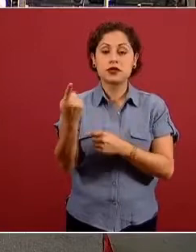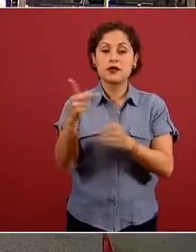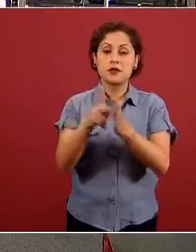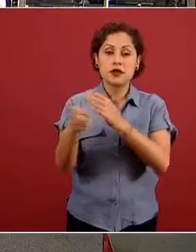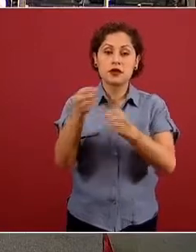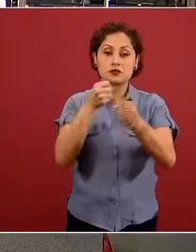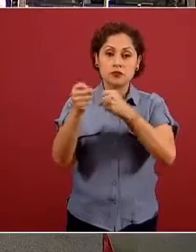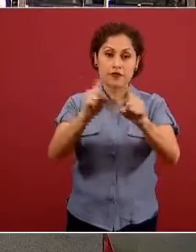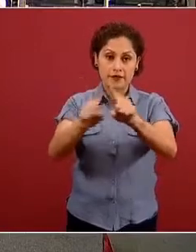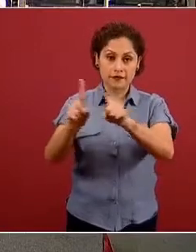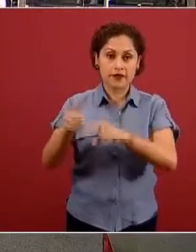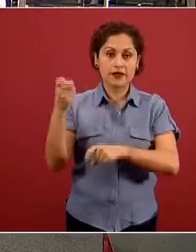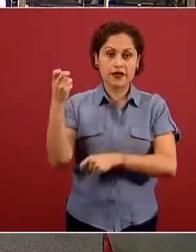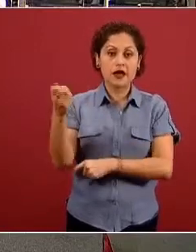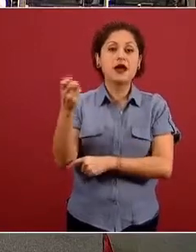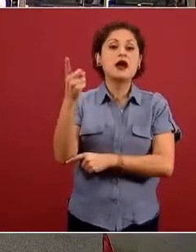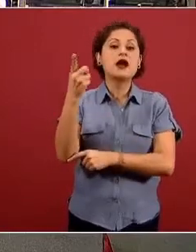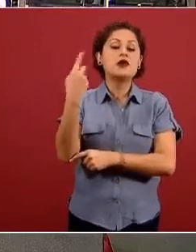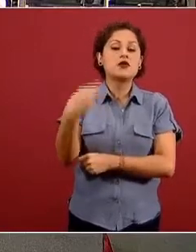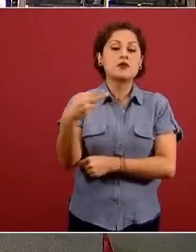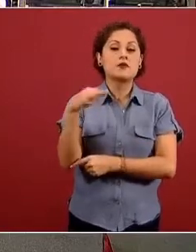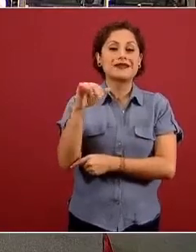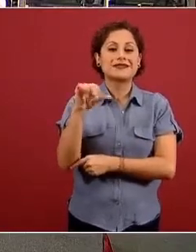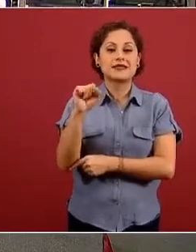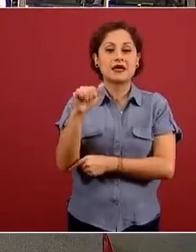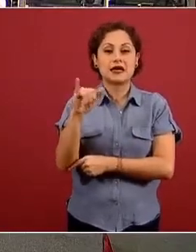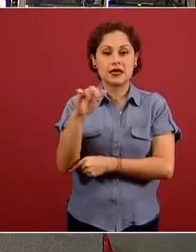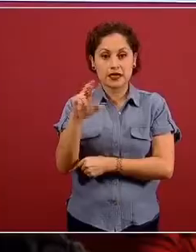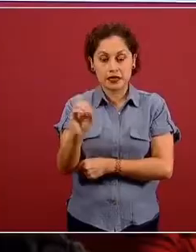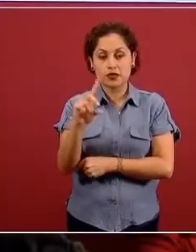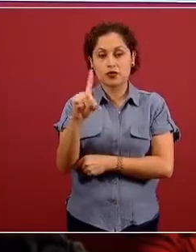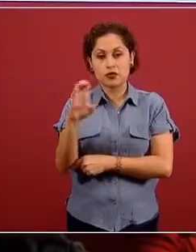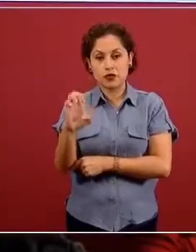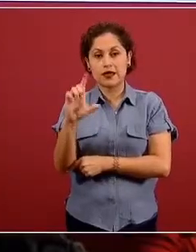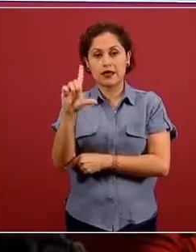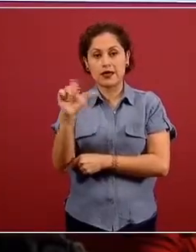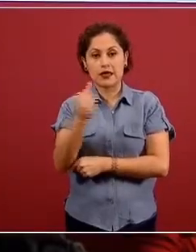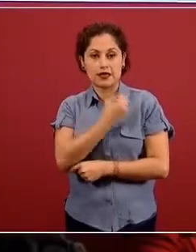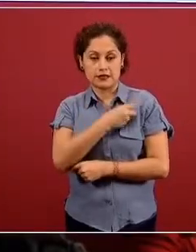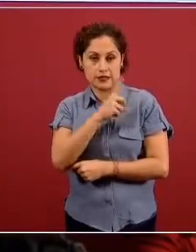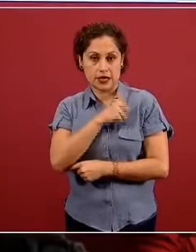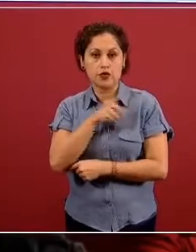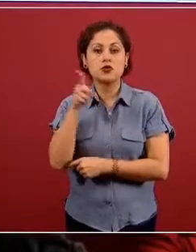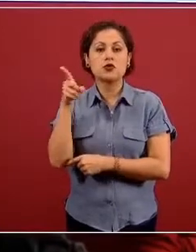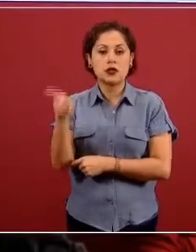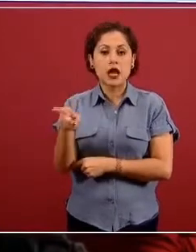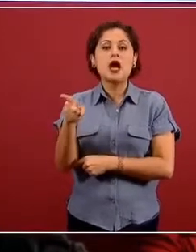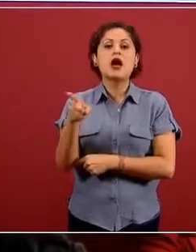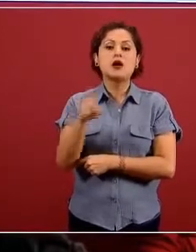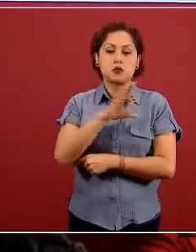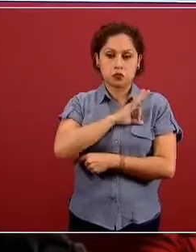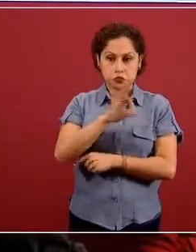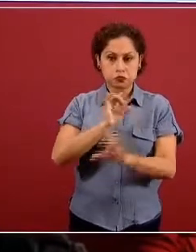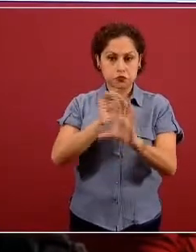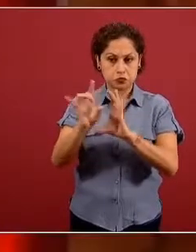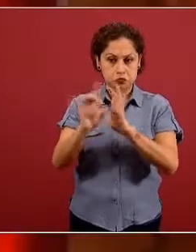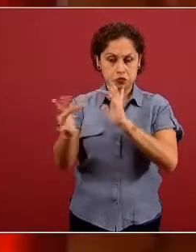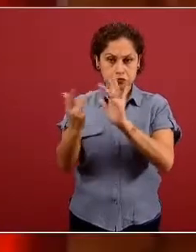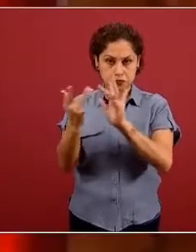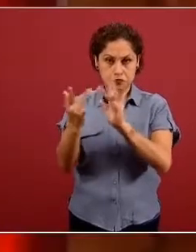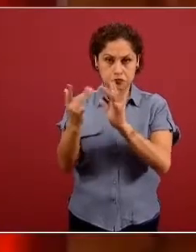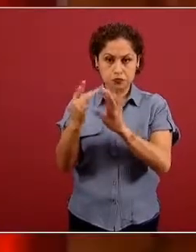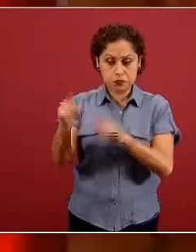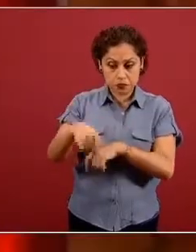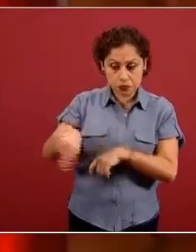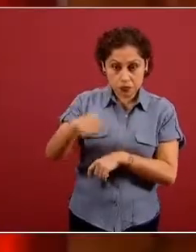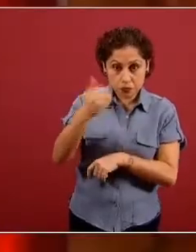Salud, que a través de la Dirección General de Comunicación Social de la Secretaría de Salud se les comparte, y si alguno todavía no